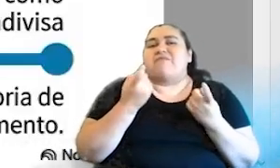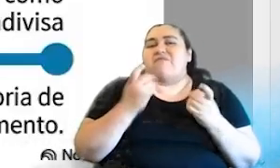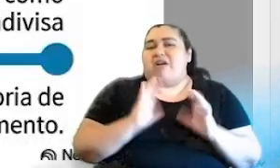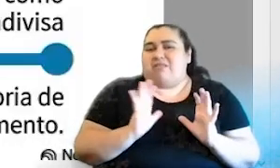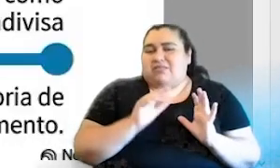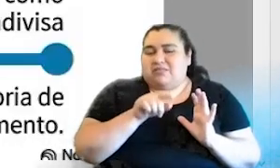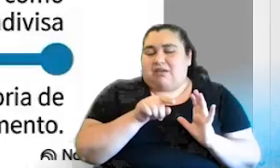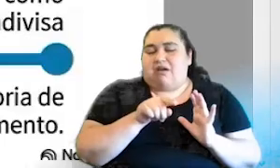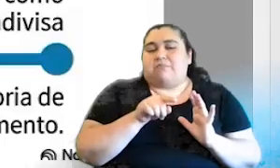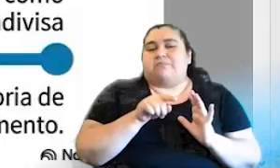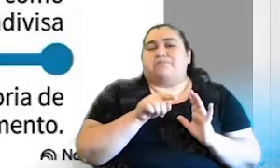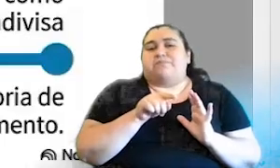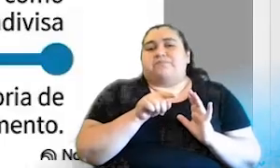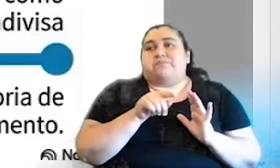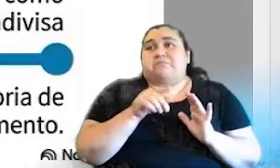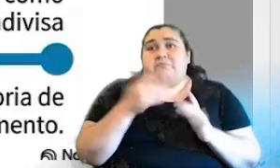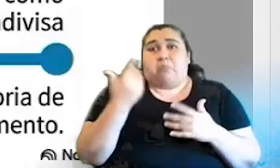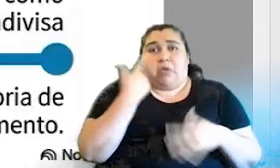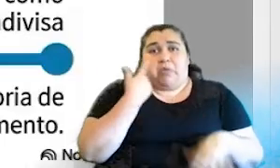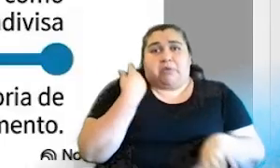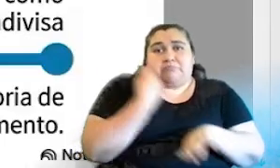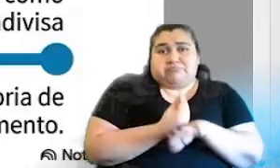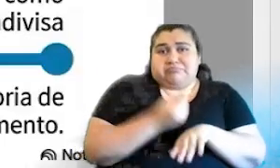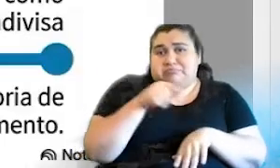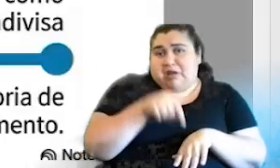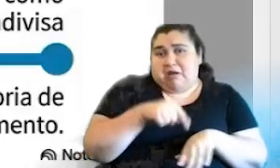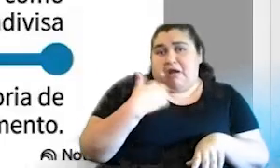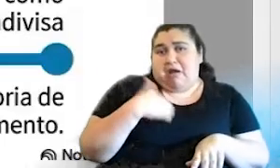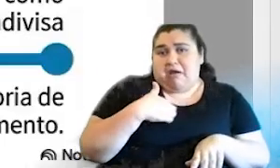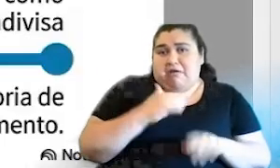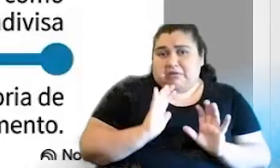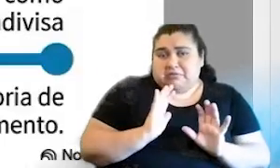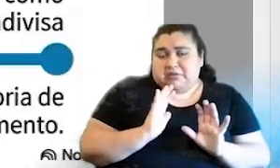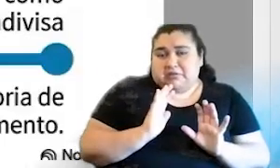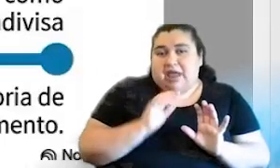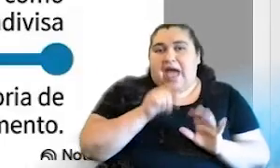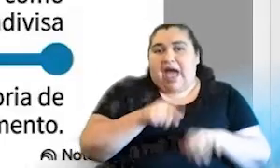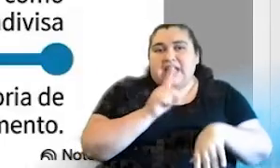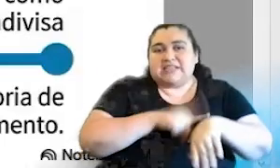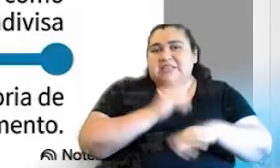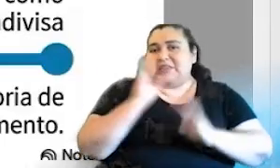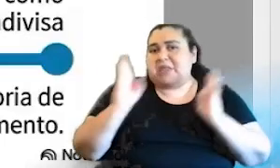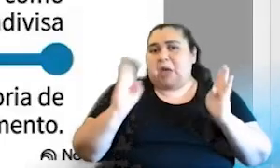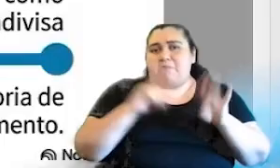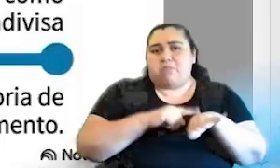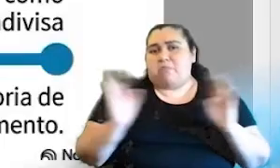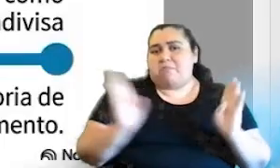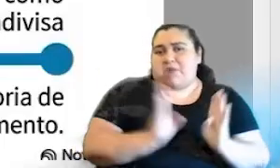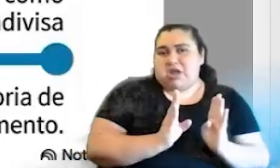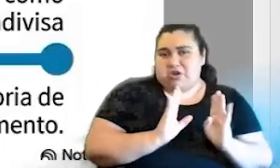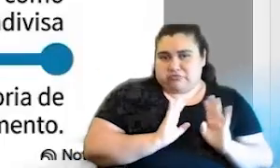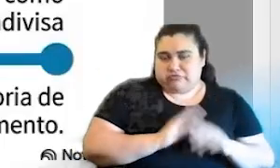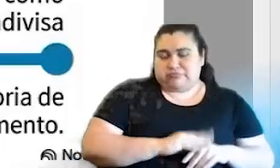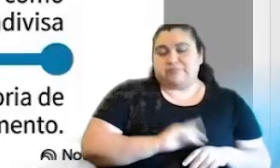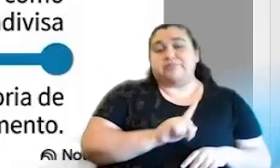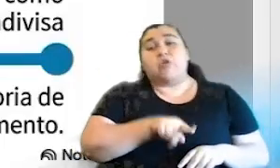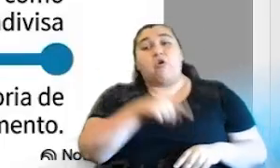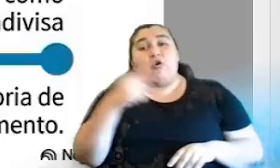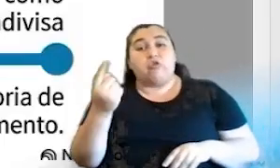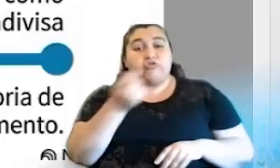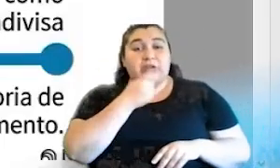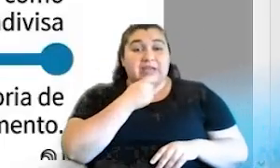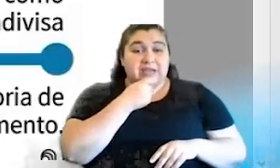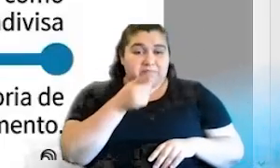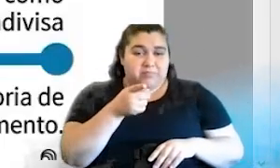esta persona de residir en el país, ahí los plazos se reducen. Y otros de los sujetos